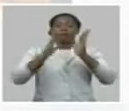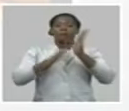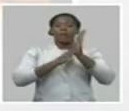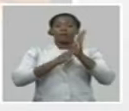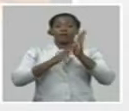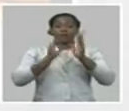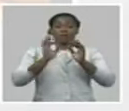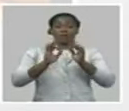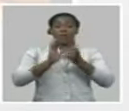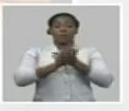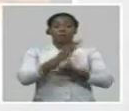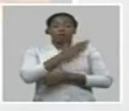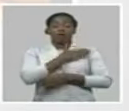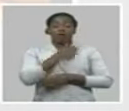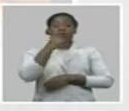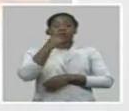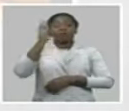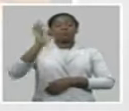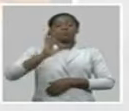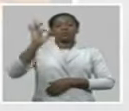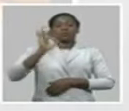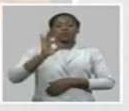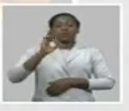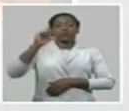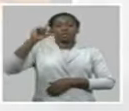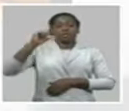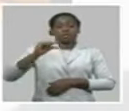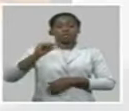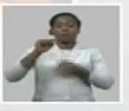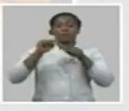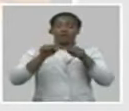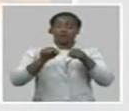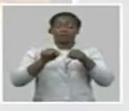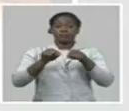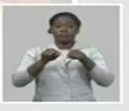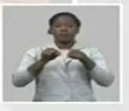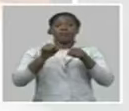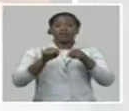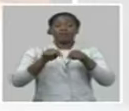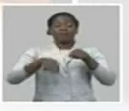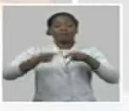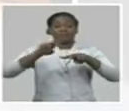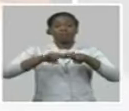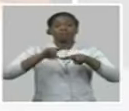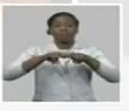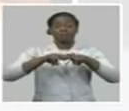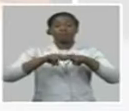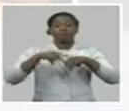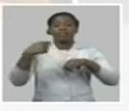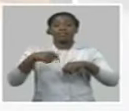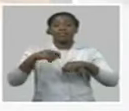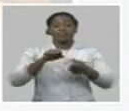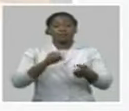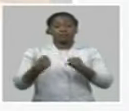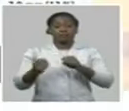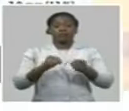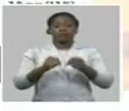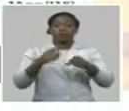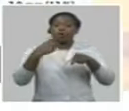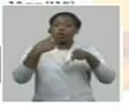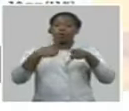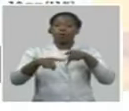1% sino que las principales cuencas que tributan a la capital que se encuentra en artemisa y mayabeque